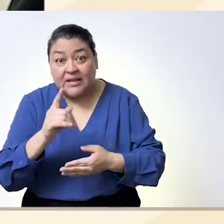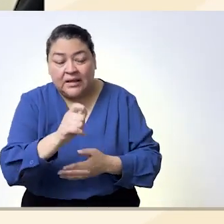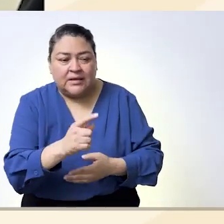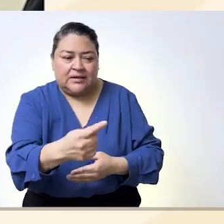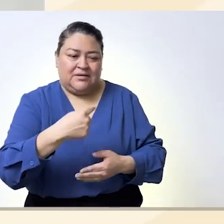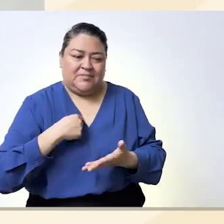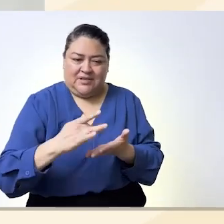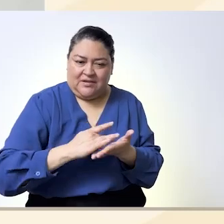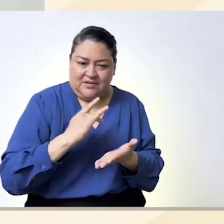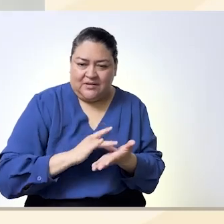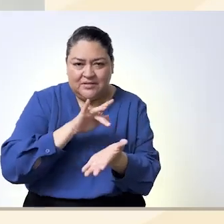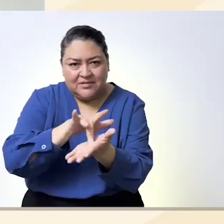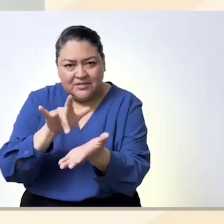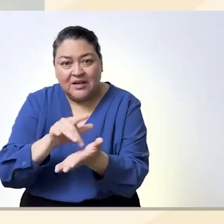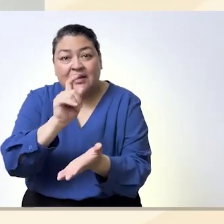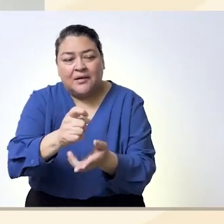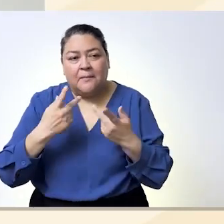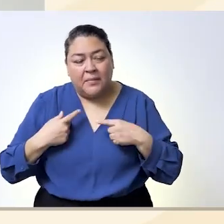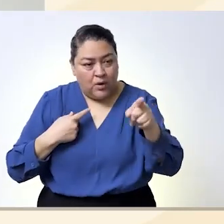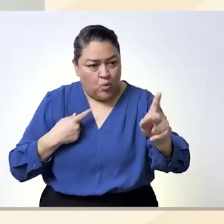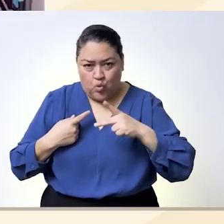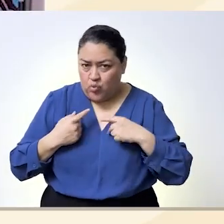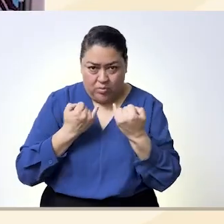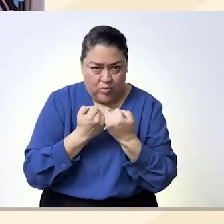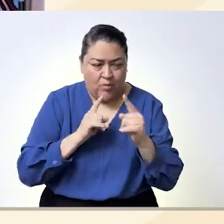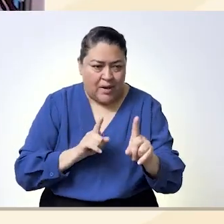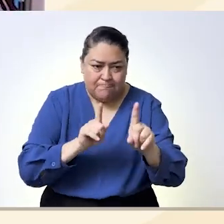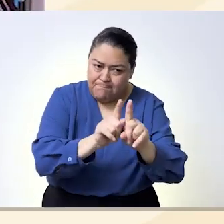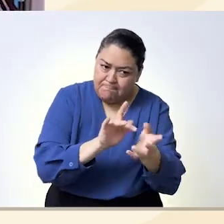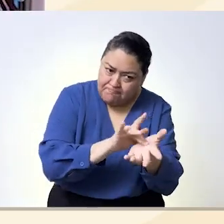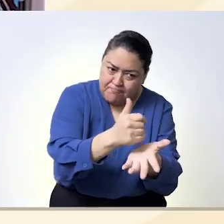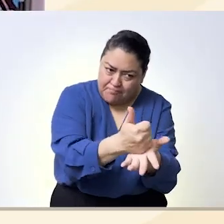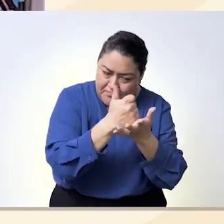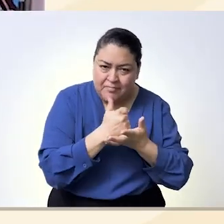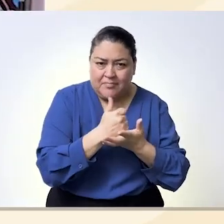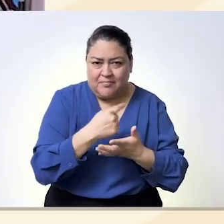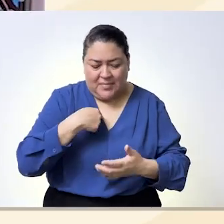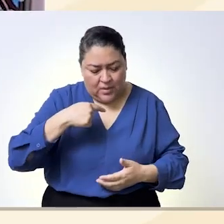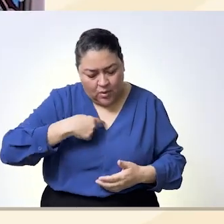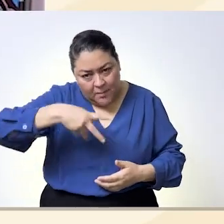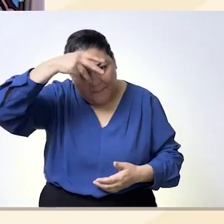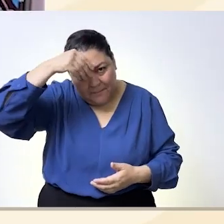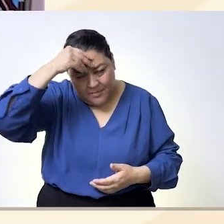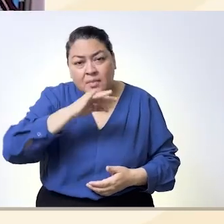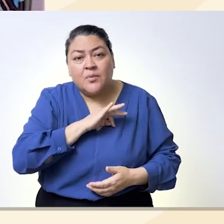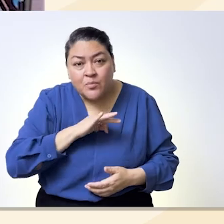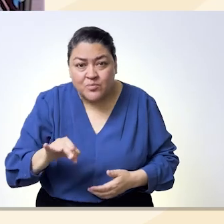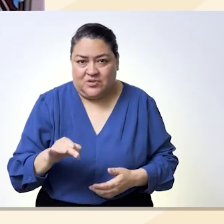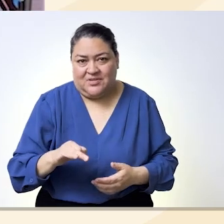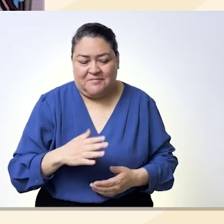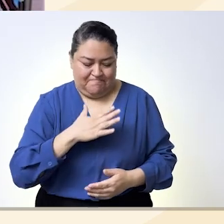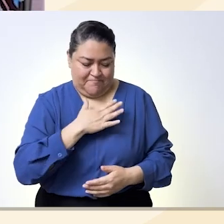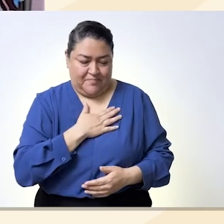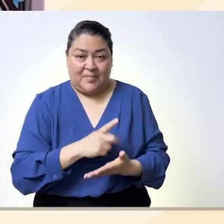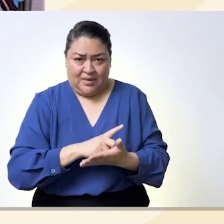nos permita pues tener una información mayor, poder ejercer mejor nuestros derechos como pacientes, porque